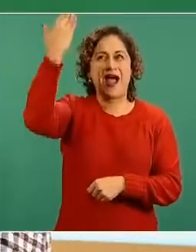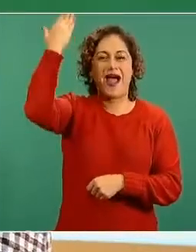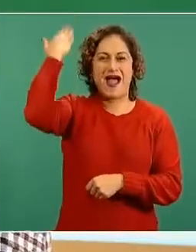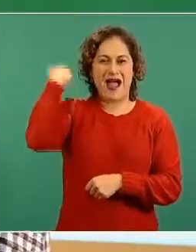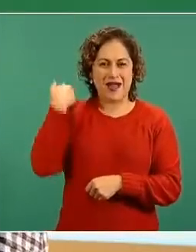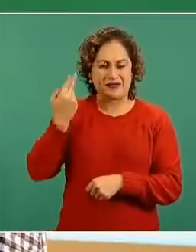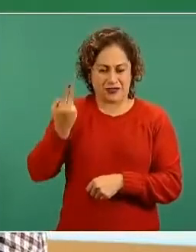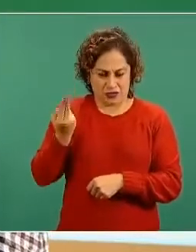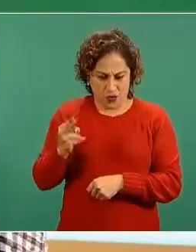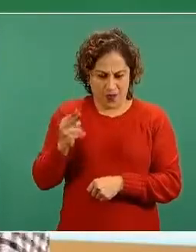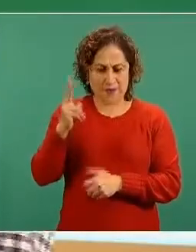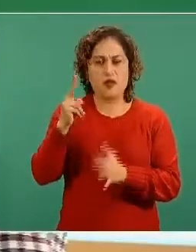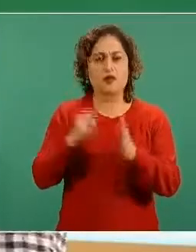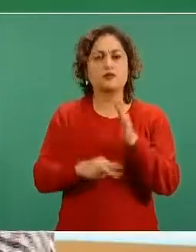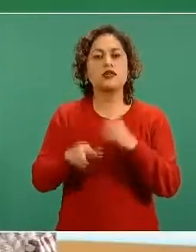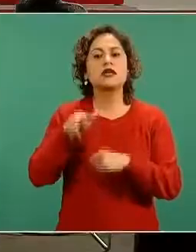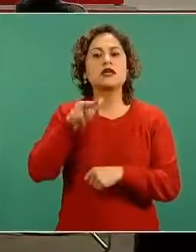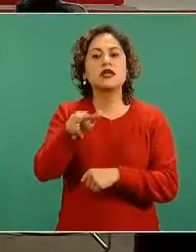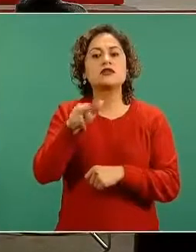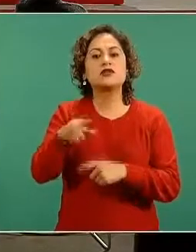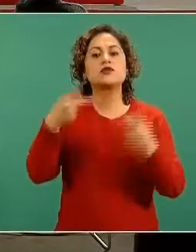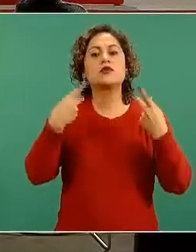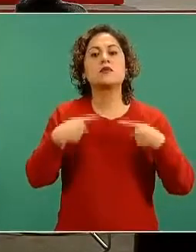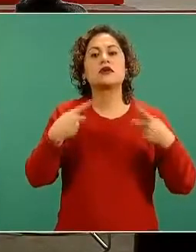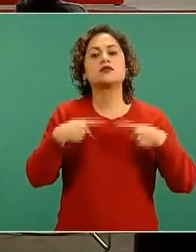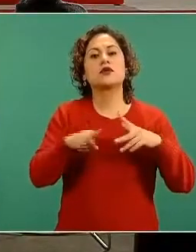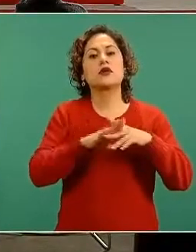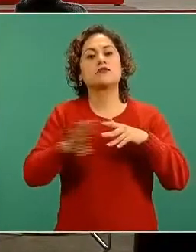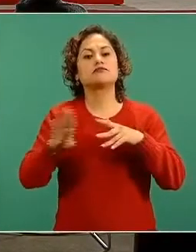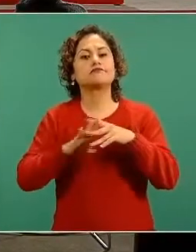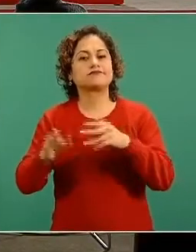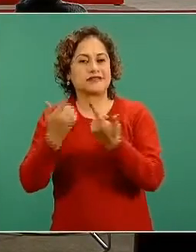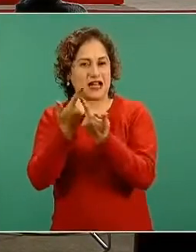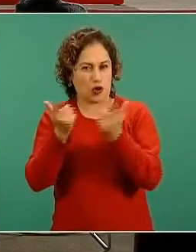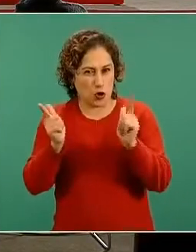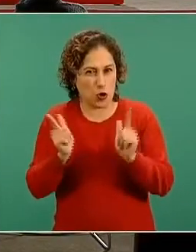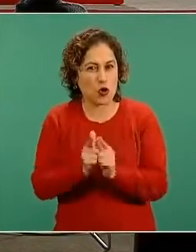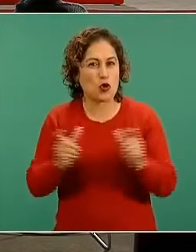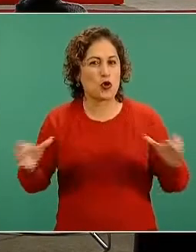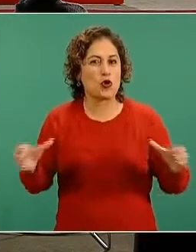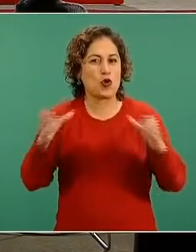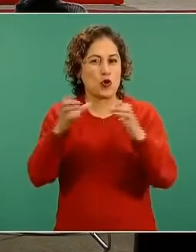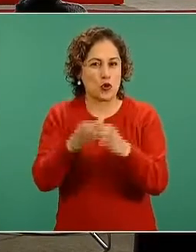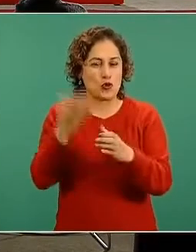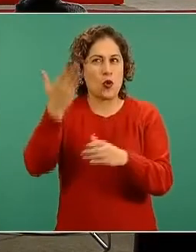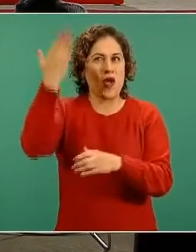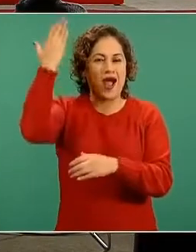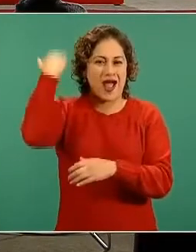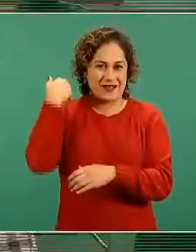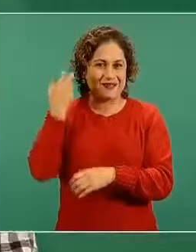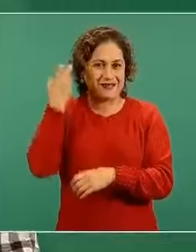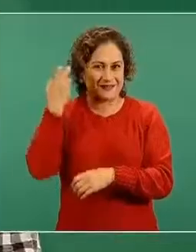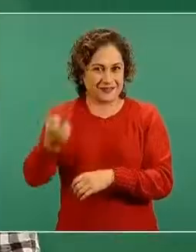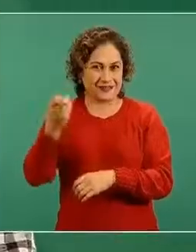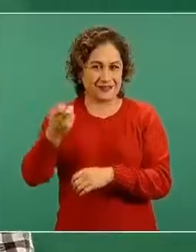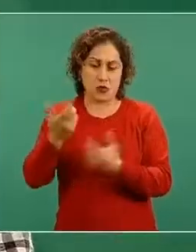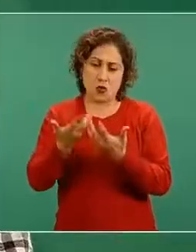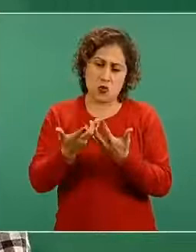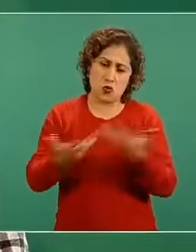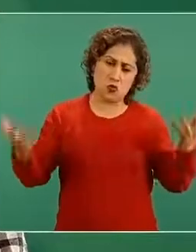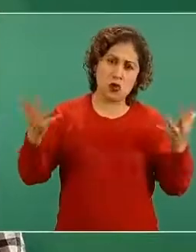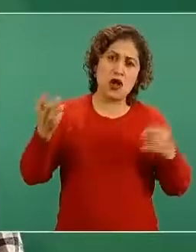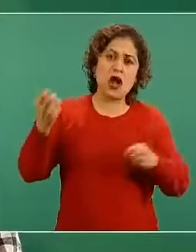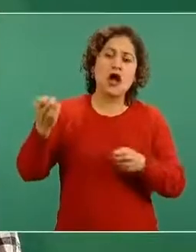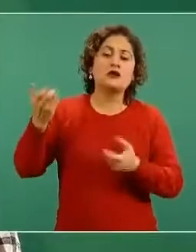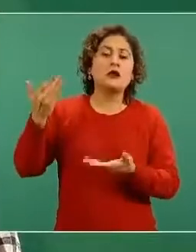en noviembre de 2018, había una de las caravanas más grandes que ha habido hasta ahora, la segunda caravana, y transitó por México, y